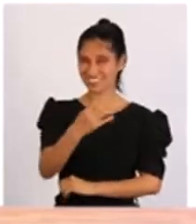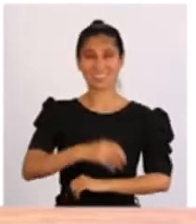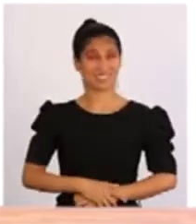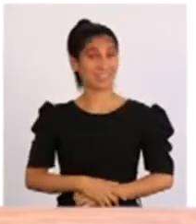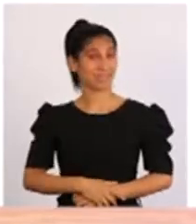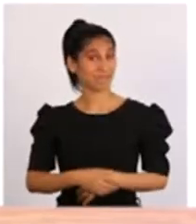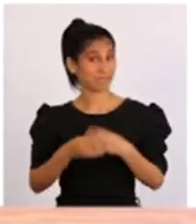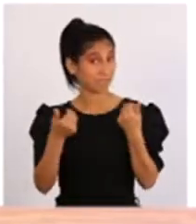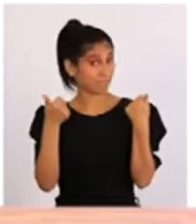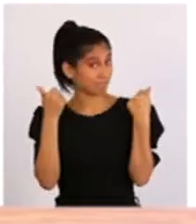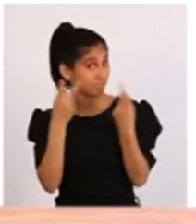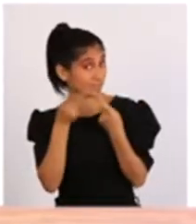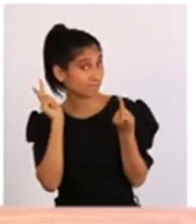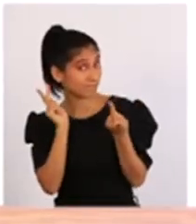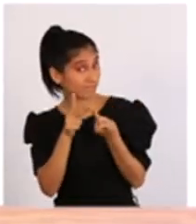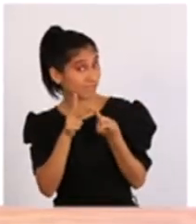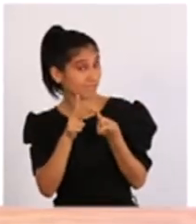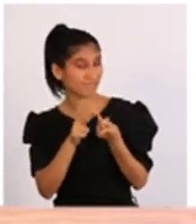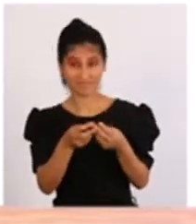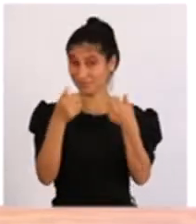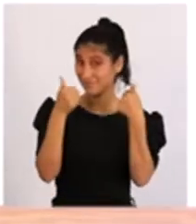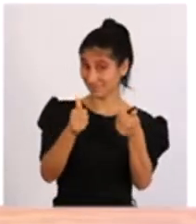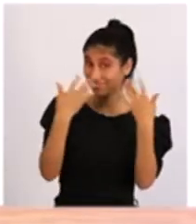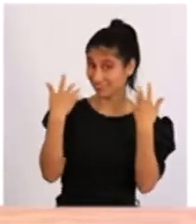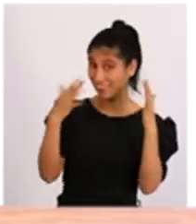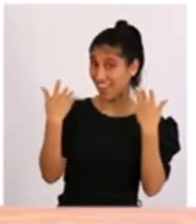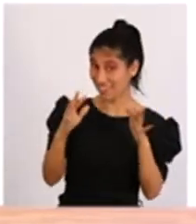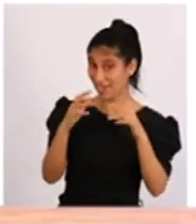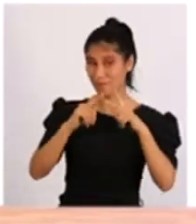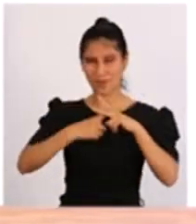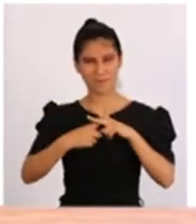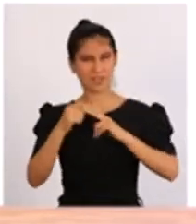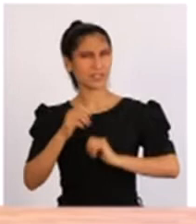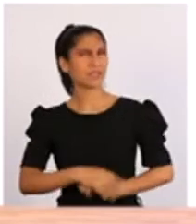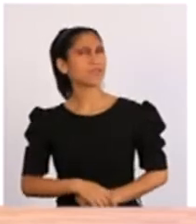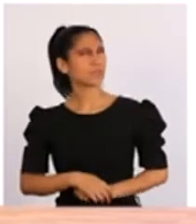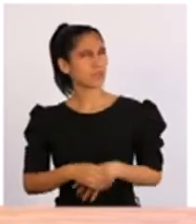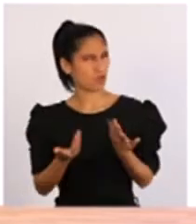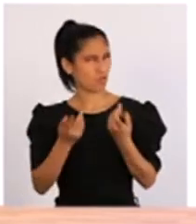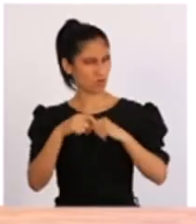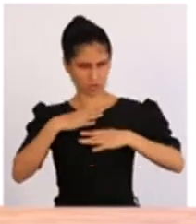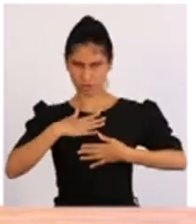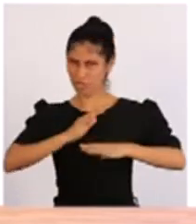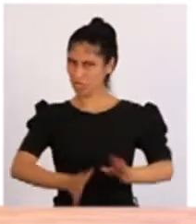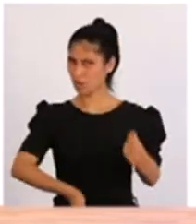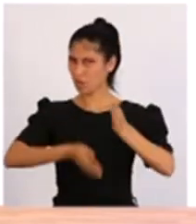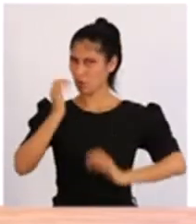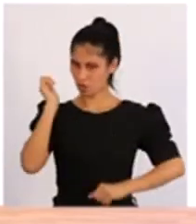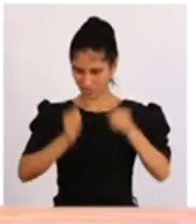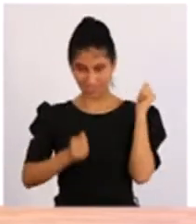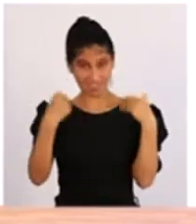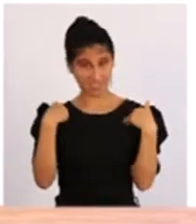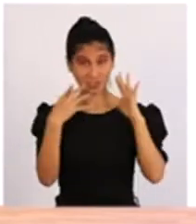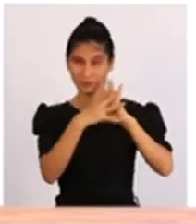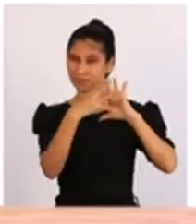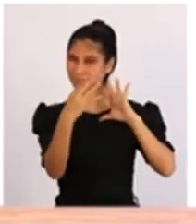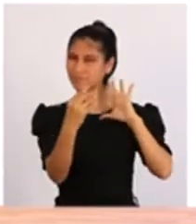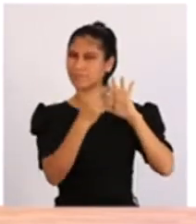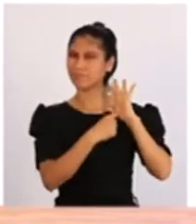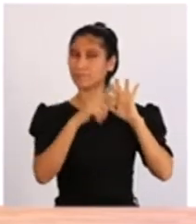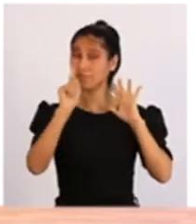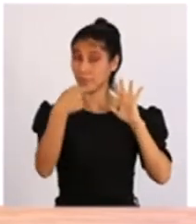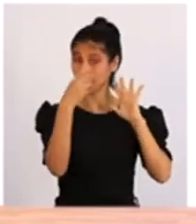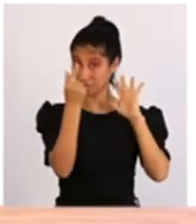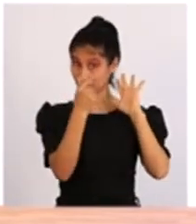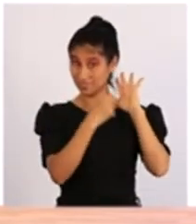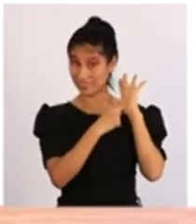cuatro. ¡Perfecto! Estamos listos para comenzar. Esta rutina es de coordinación de brazos. Primero,